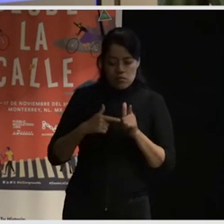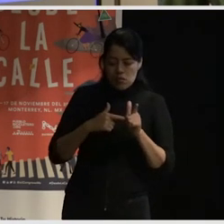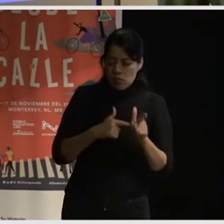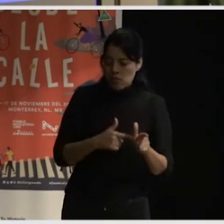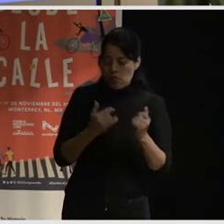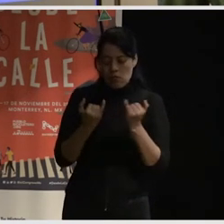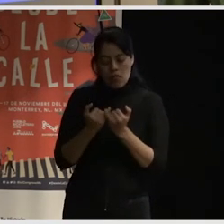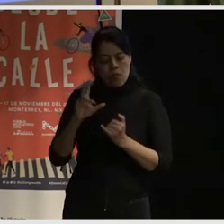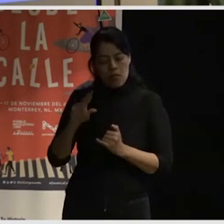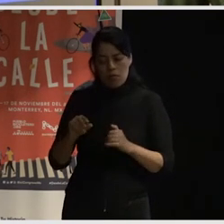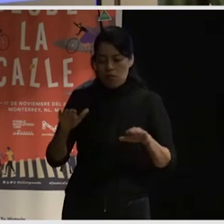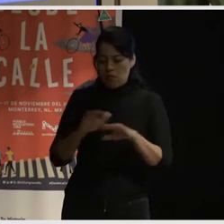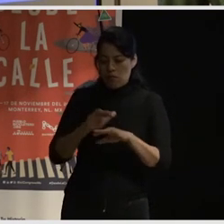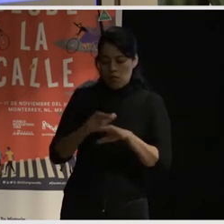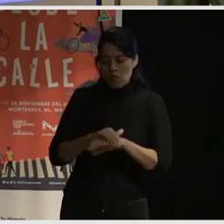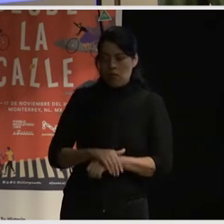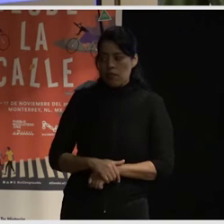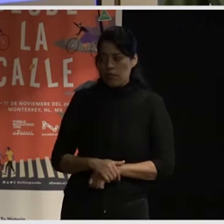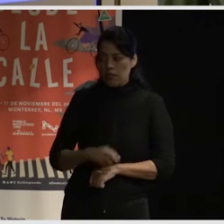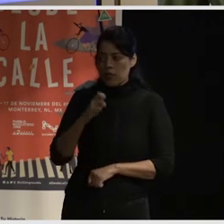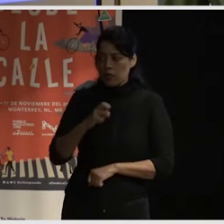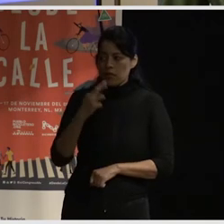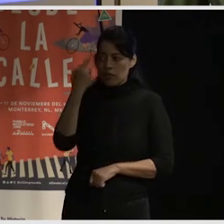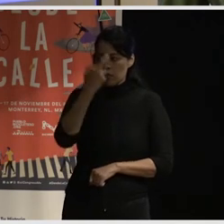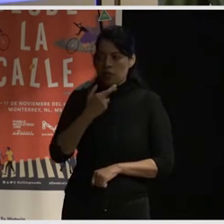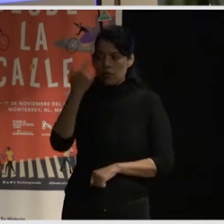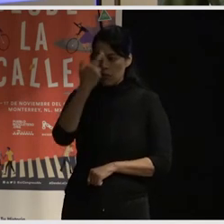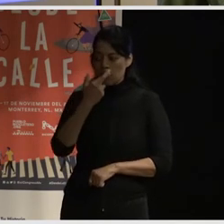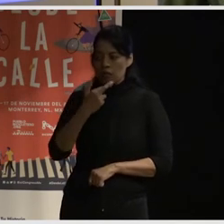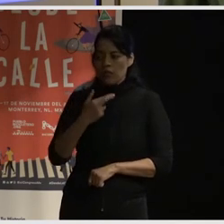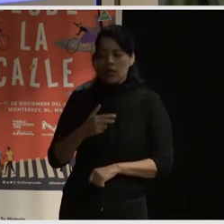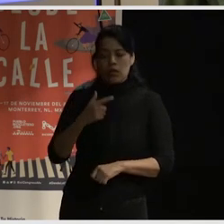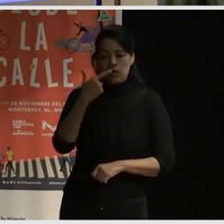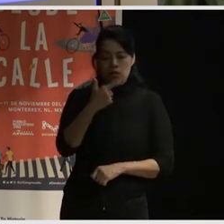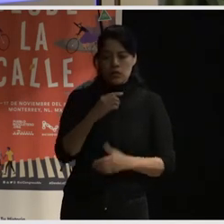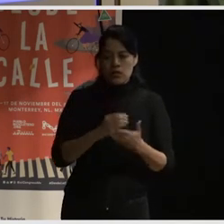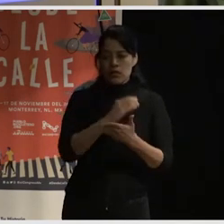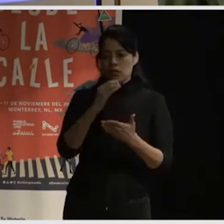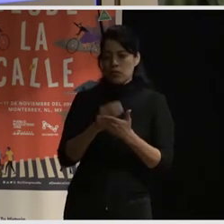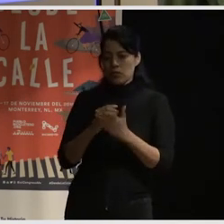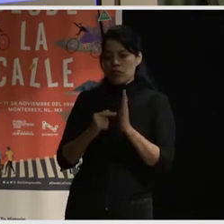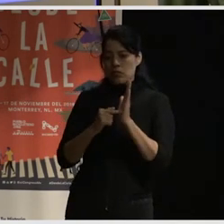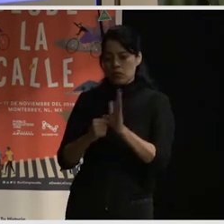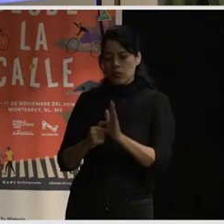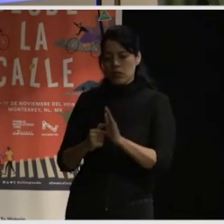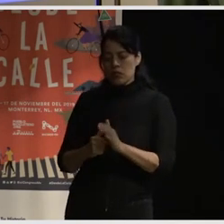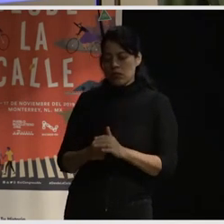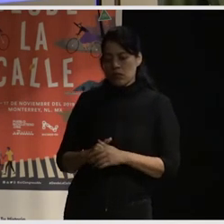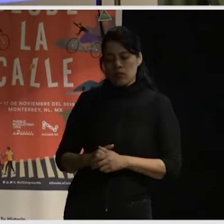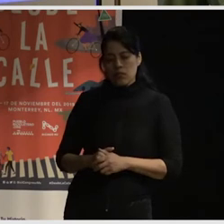s efectivamente ese monitoreo se hizo en las siete ciudades que aparecieron hace rato en las